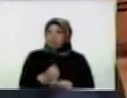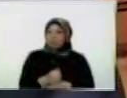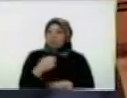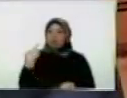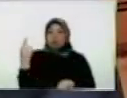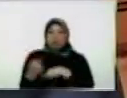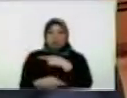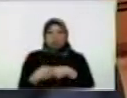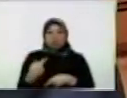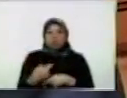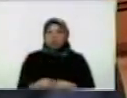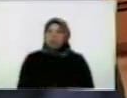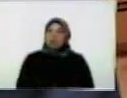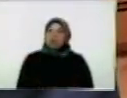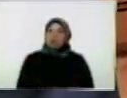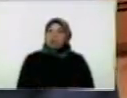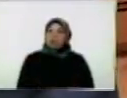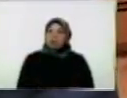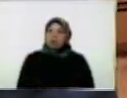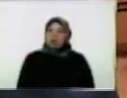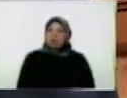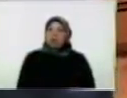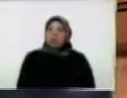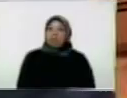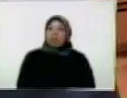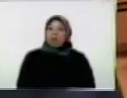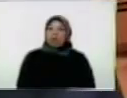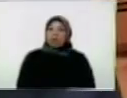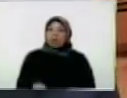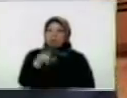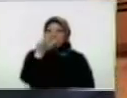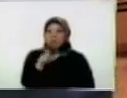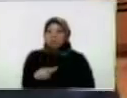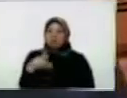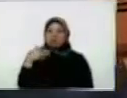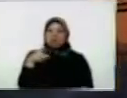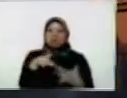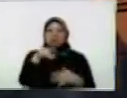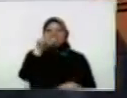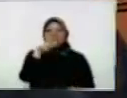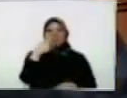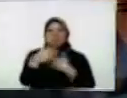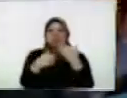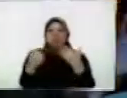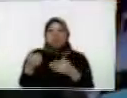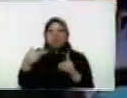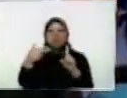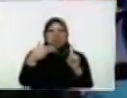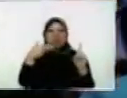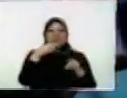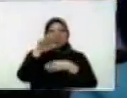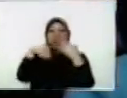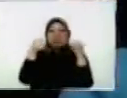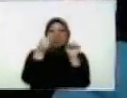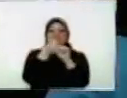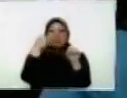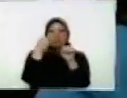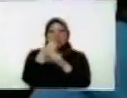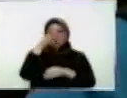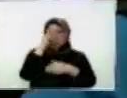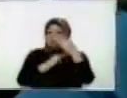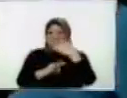revolución. Y eso, mis queridos camaradas, lleva a la arma más poderosa de todas, que es la